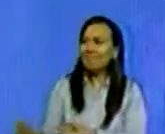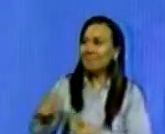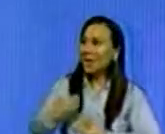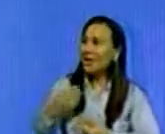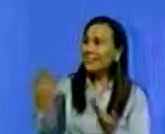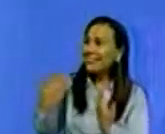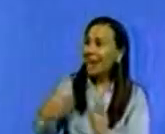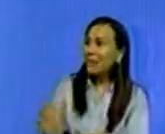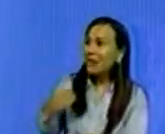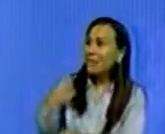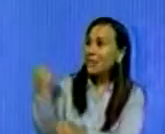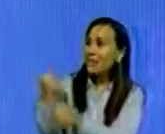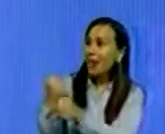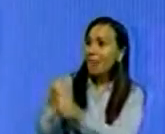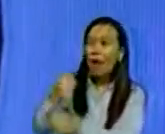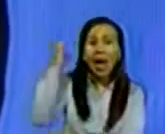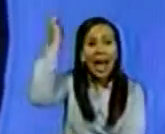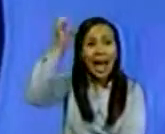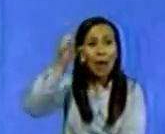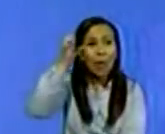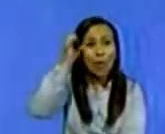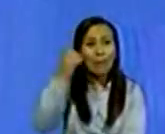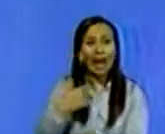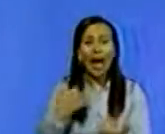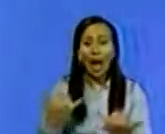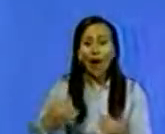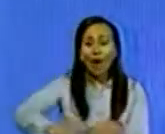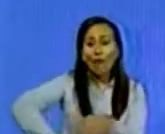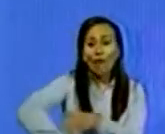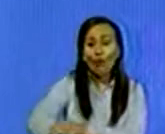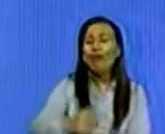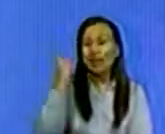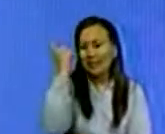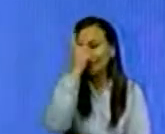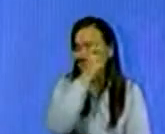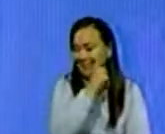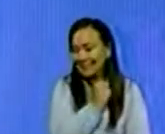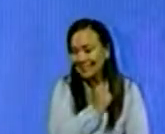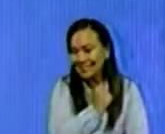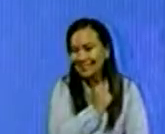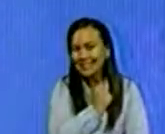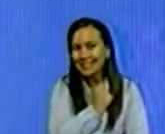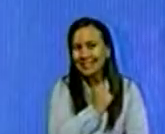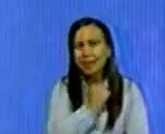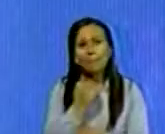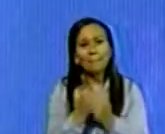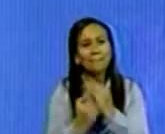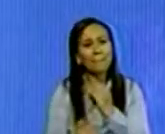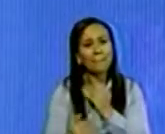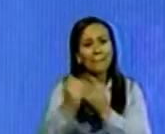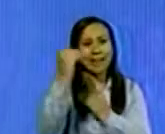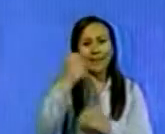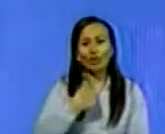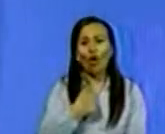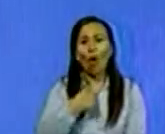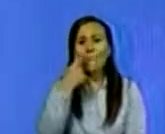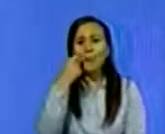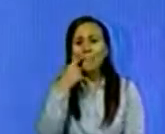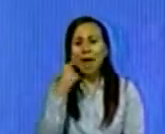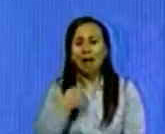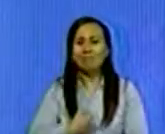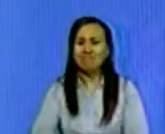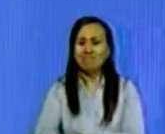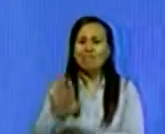en Manchester, pero ahora viene un partido tan difícil y lo quiero hacer bien, que sea un buen padre. Un